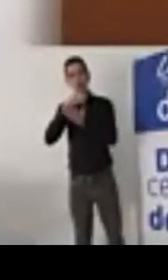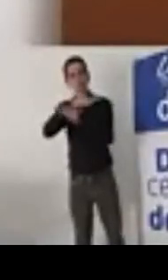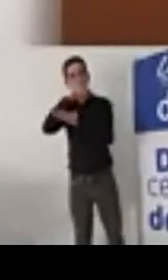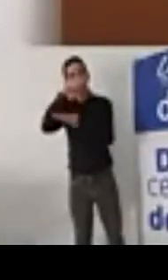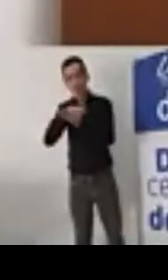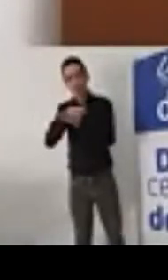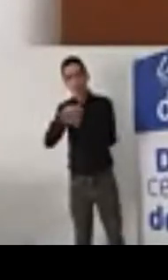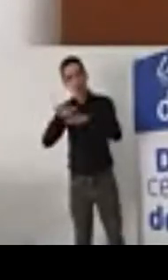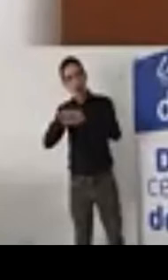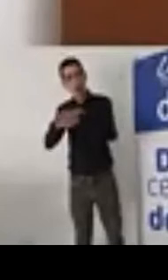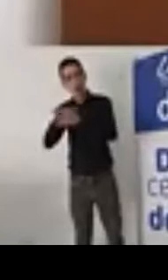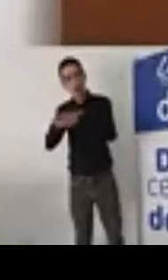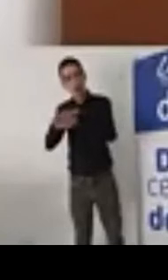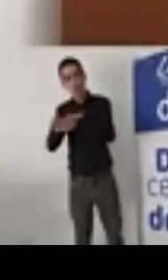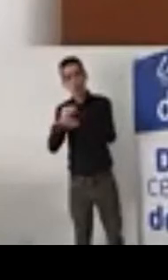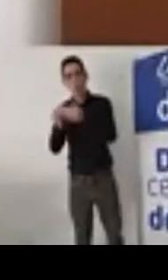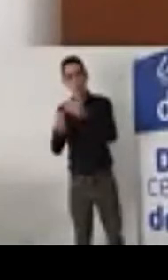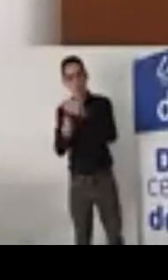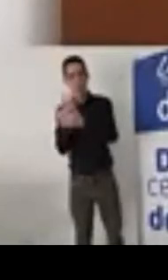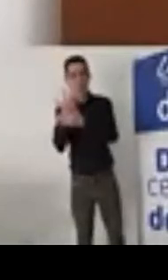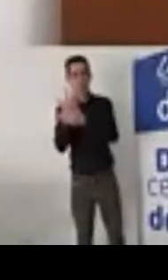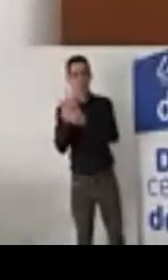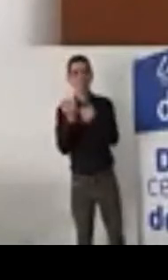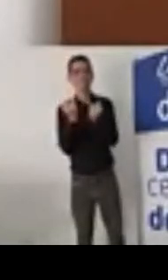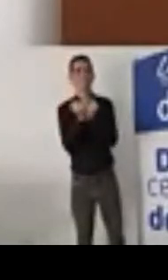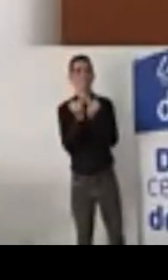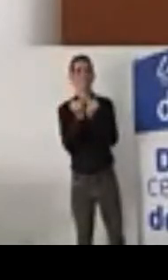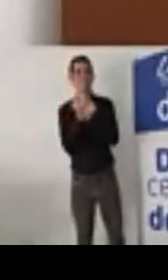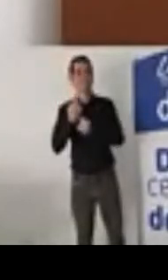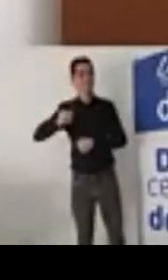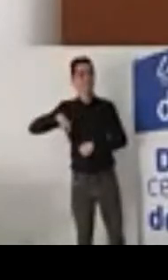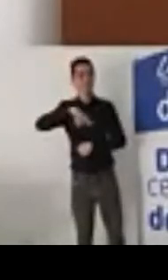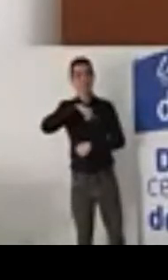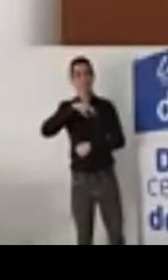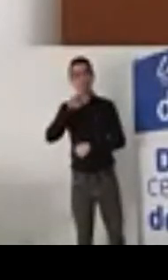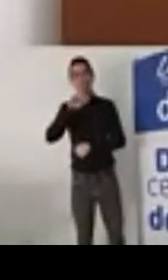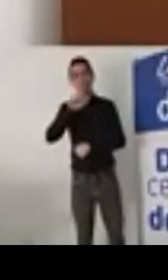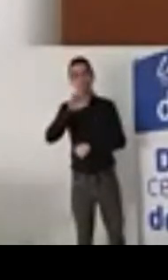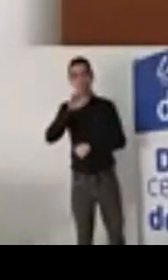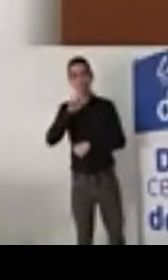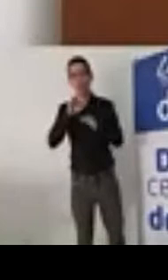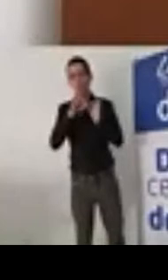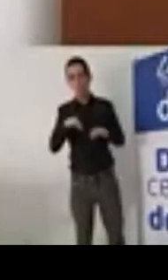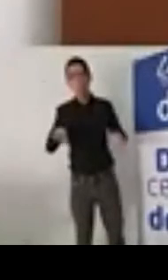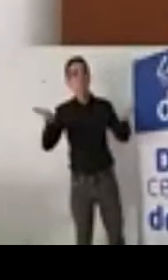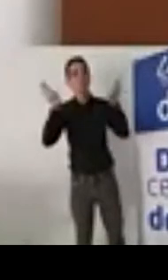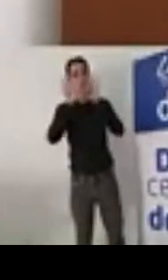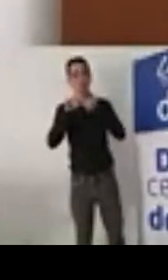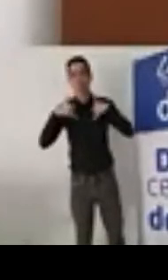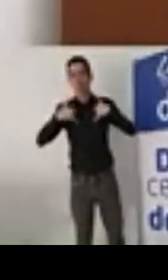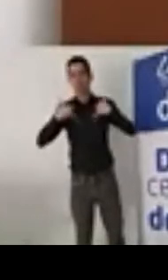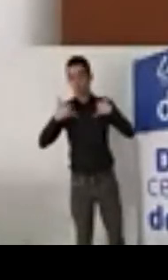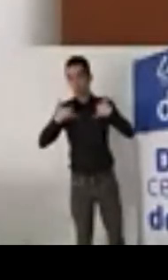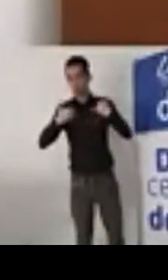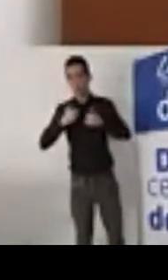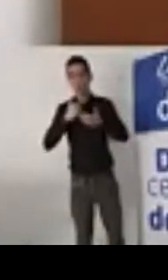muy importante de ofrecer esos espacios y posibilidades también a los jóvenes y apoyar sus actividades y también mostrar que